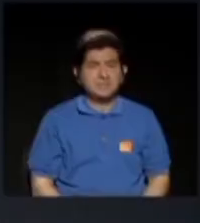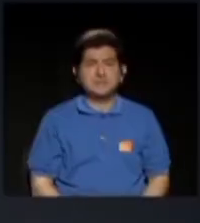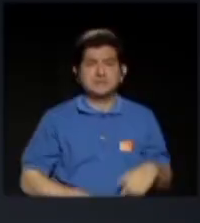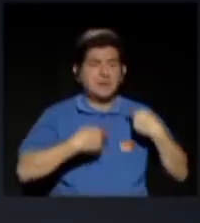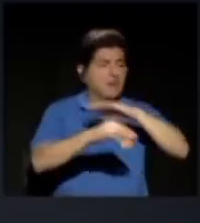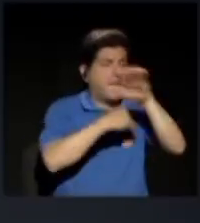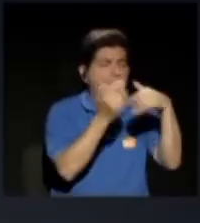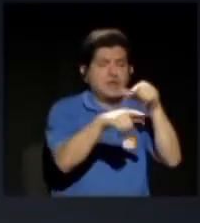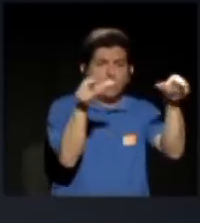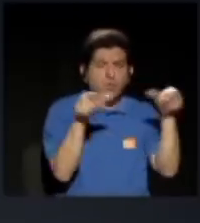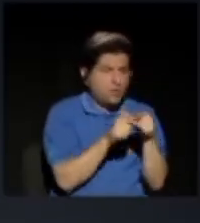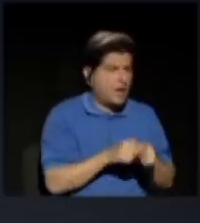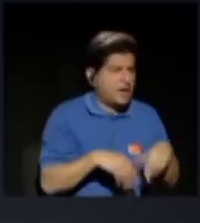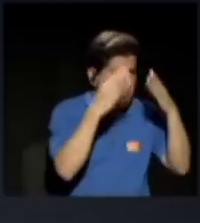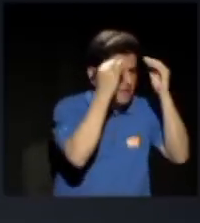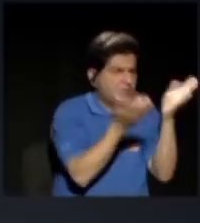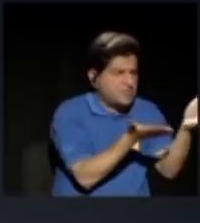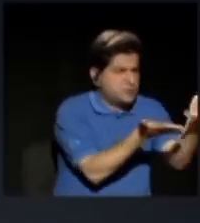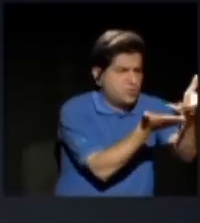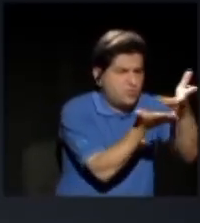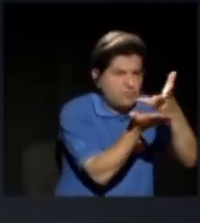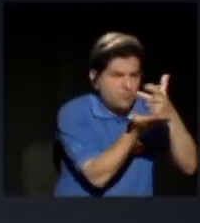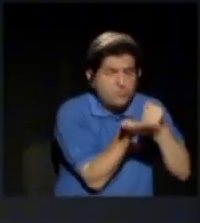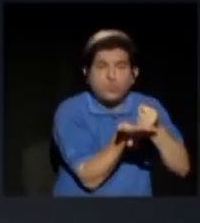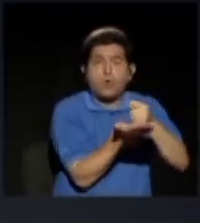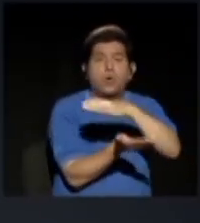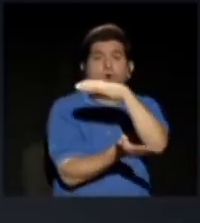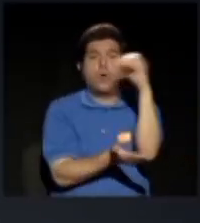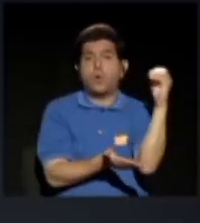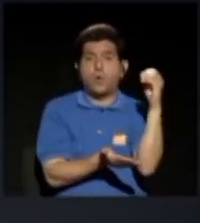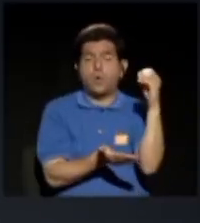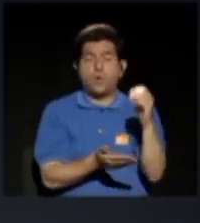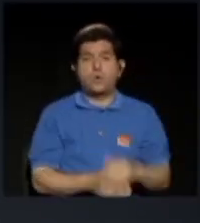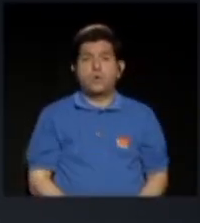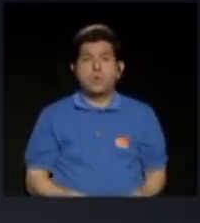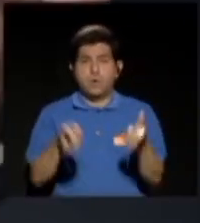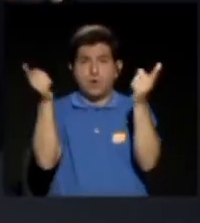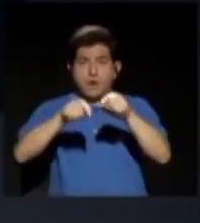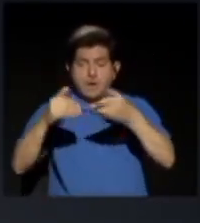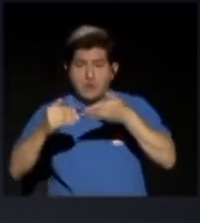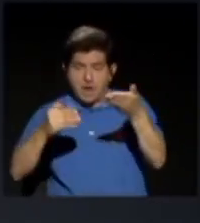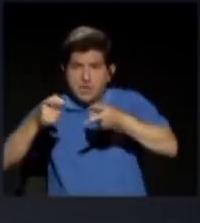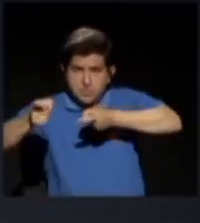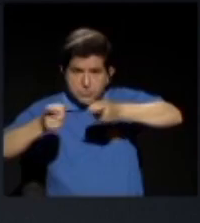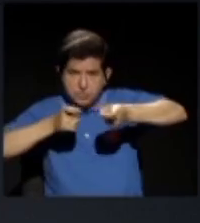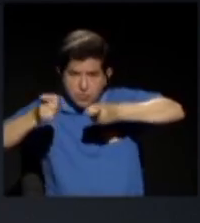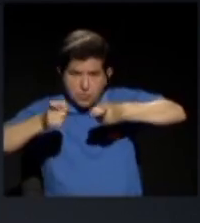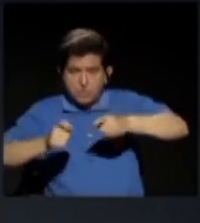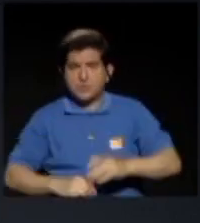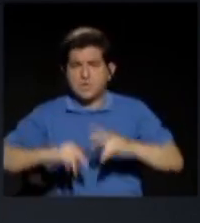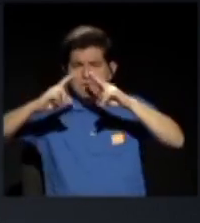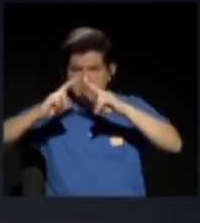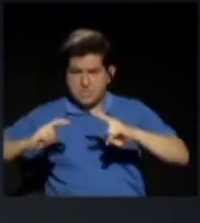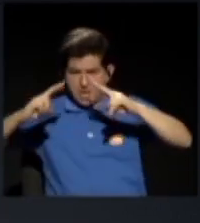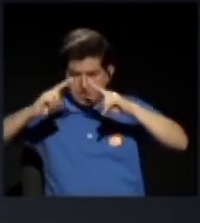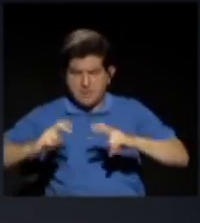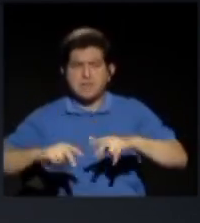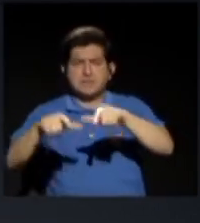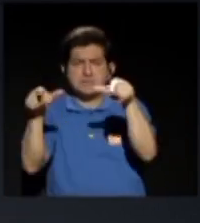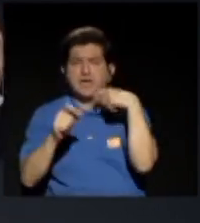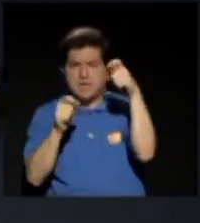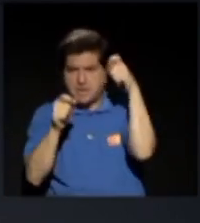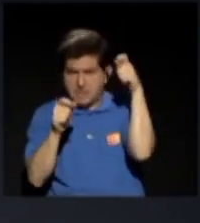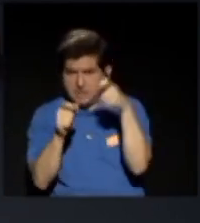los lugares, o en el caso de los bienes regulados, a revisar en donde